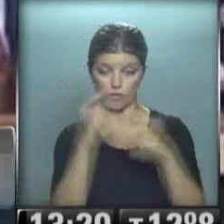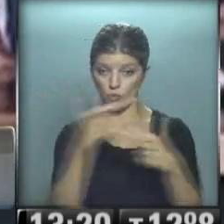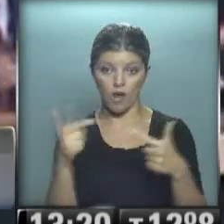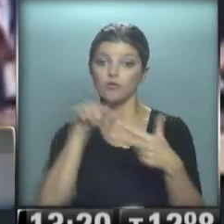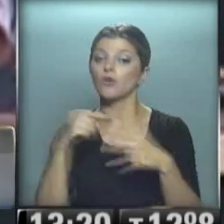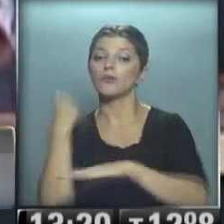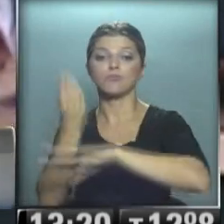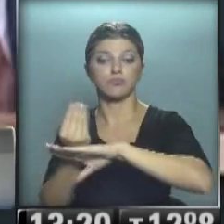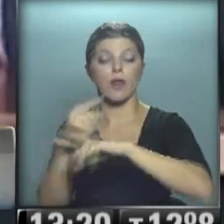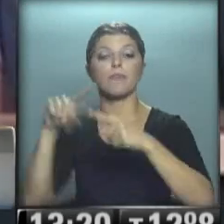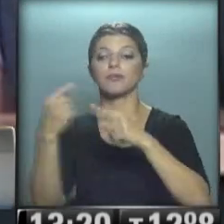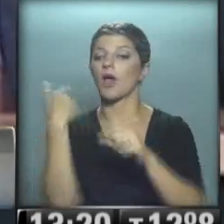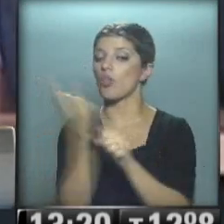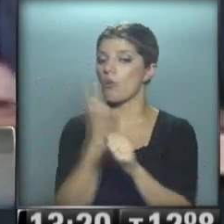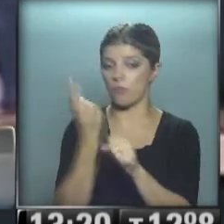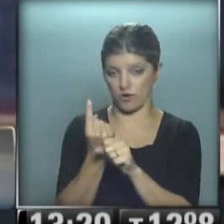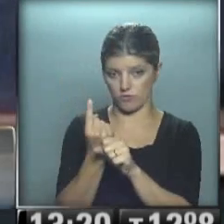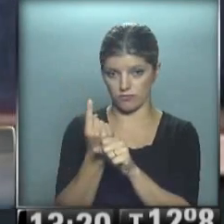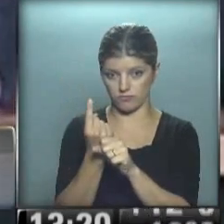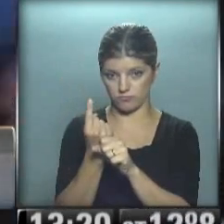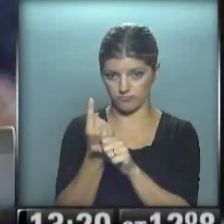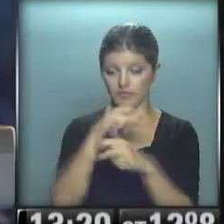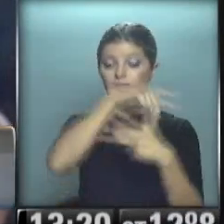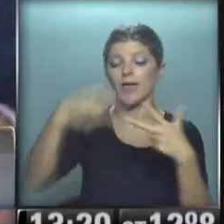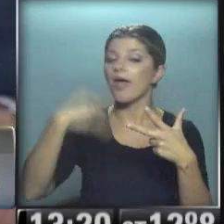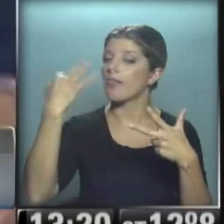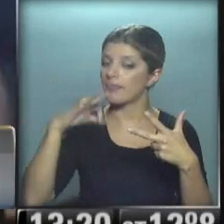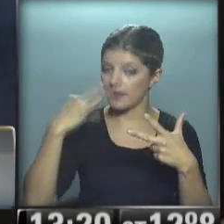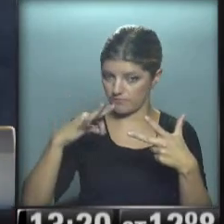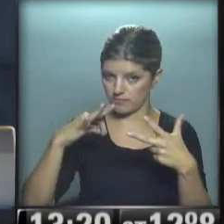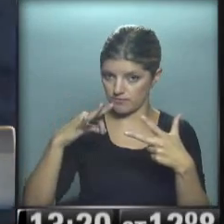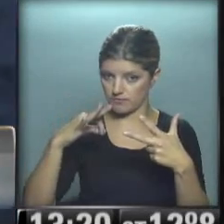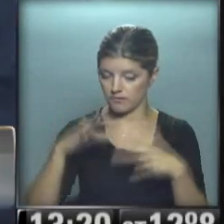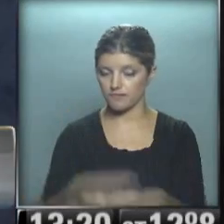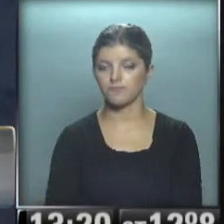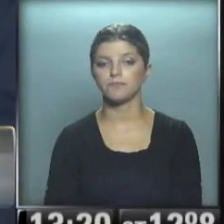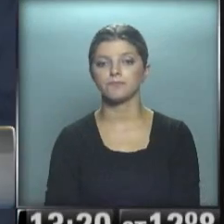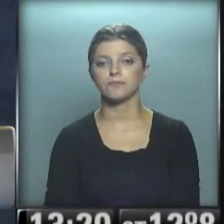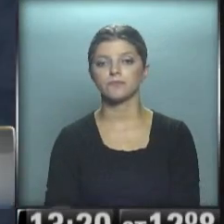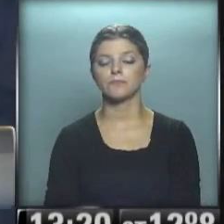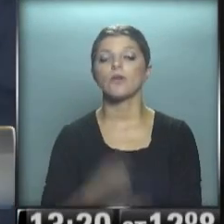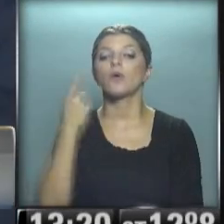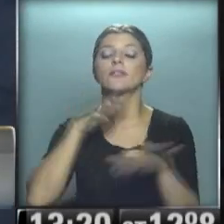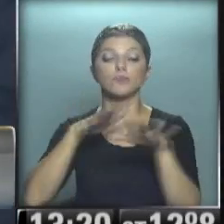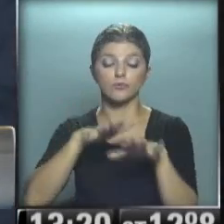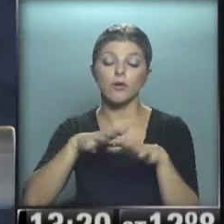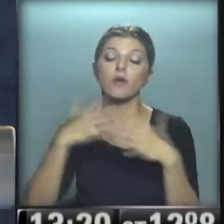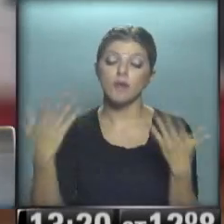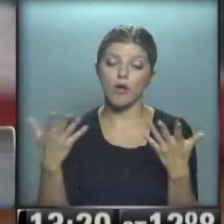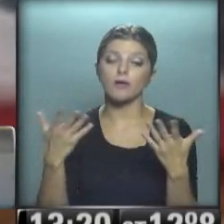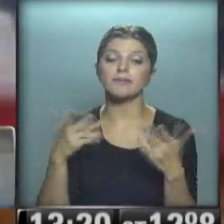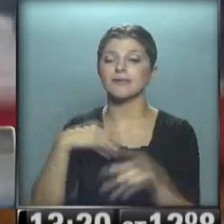estos grupos, bosnios, serbios o croatas. Una disposición que, a pesar de haber